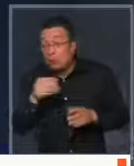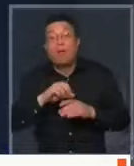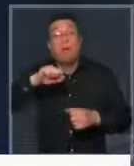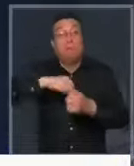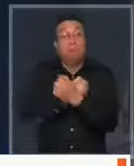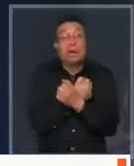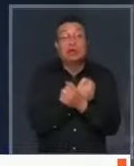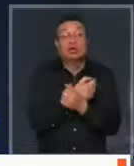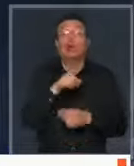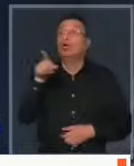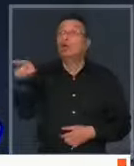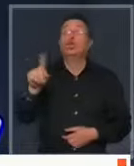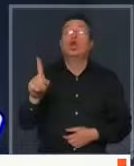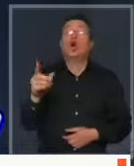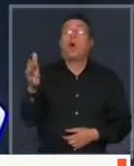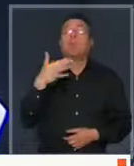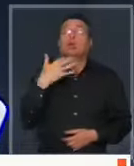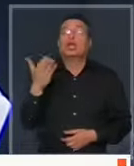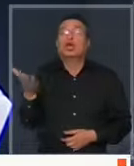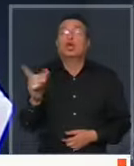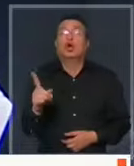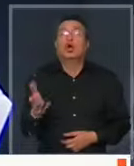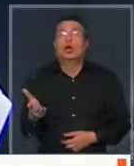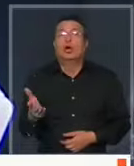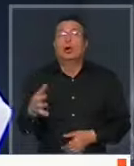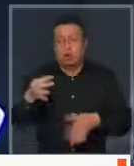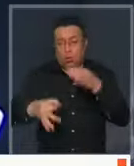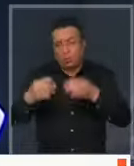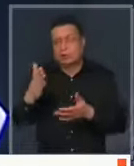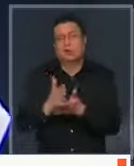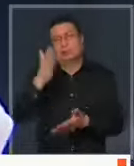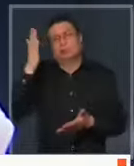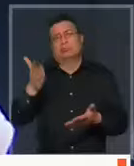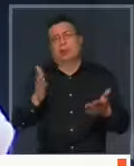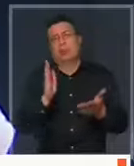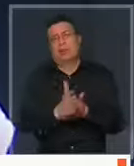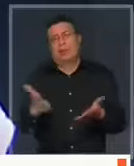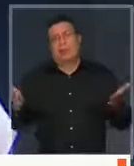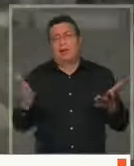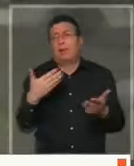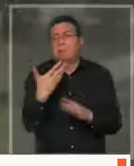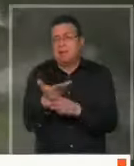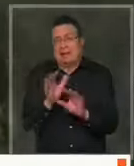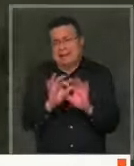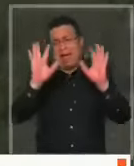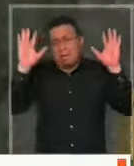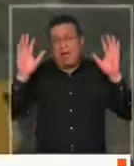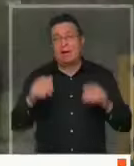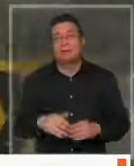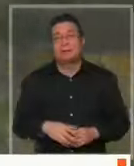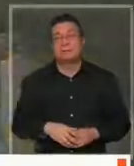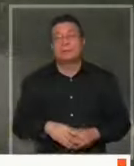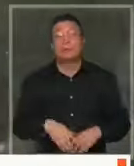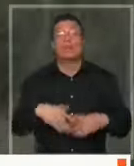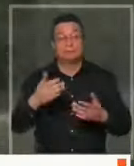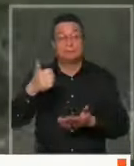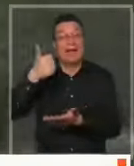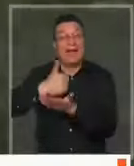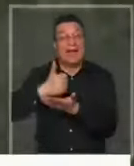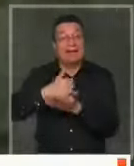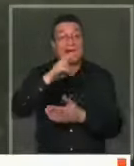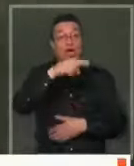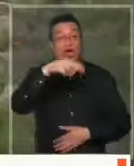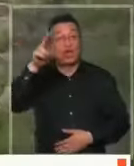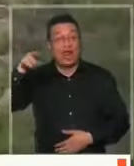presa, porque ella no, ¿cachai? Por último, no sé, justicia nomás, pues es todo lo que se pide. Se indica ahí también que la alcaldesa de Colina,